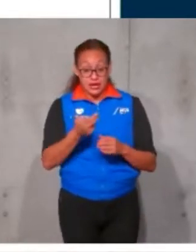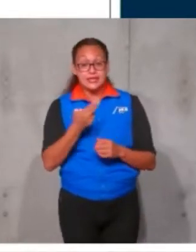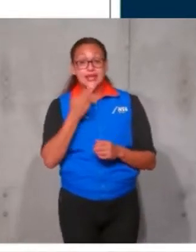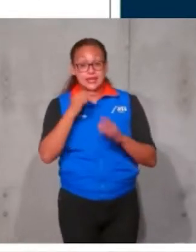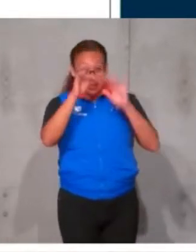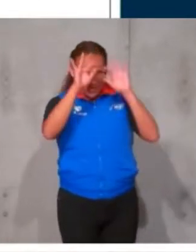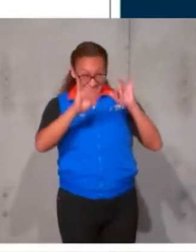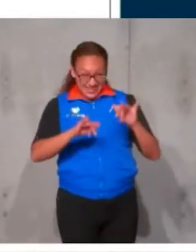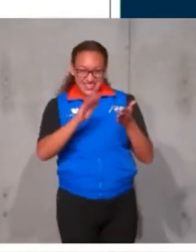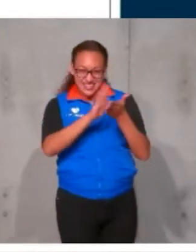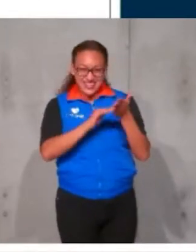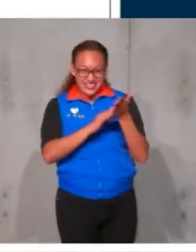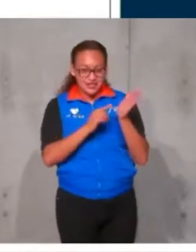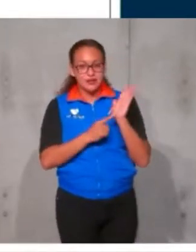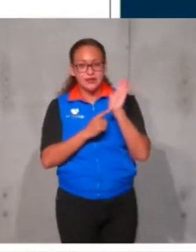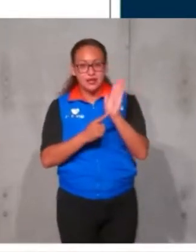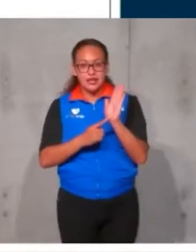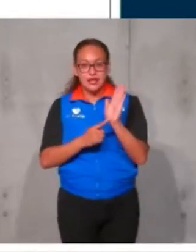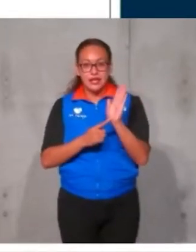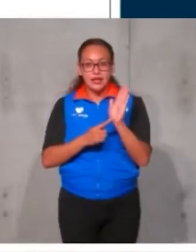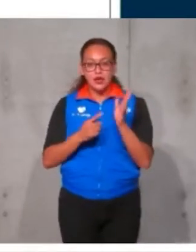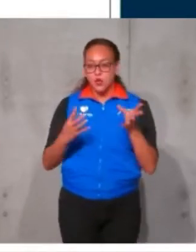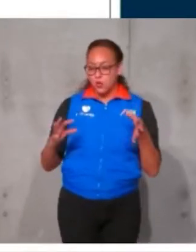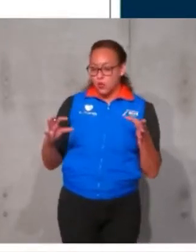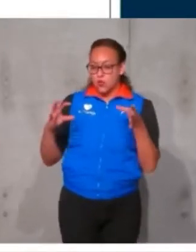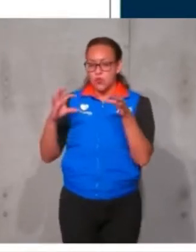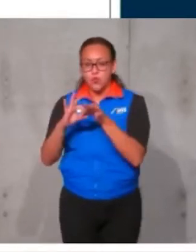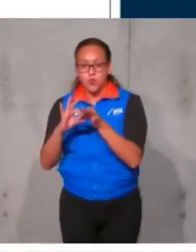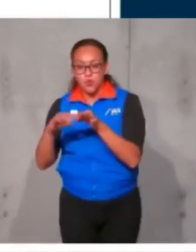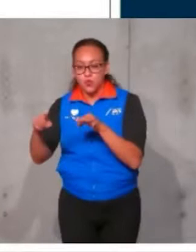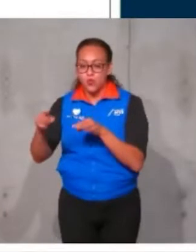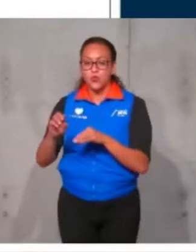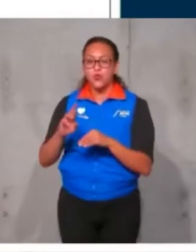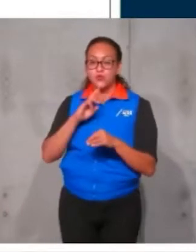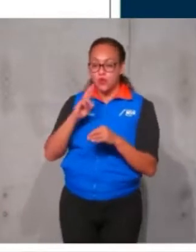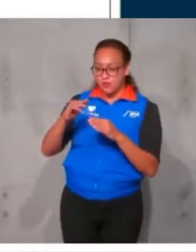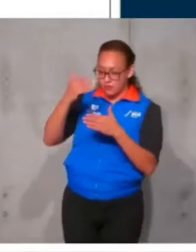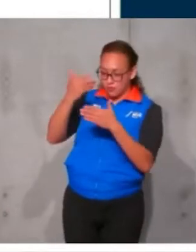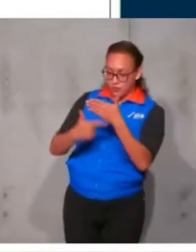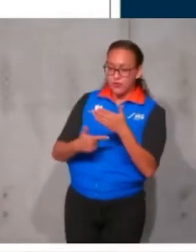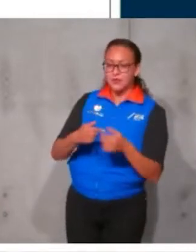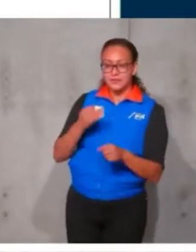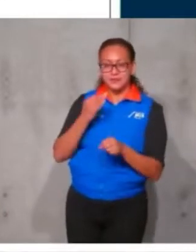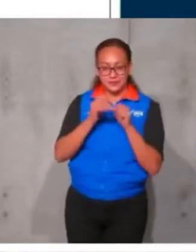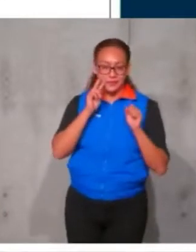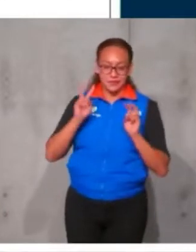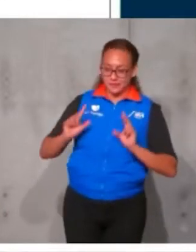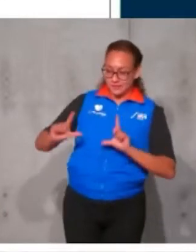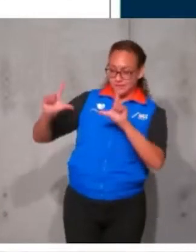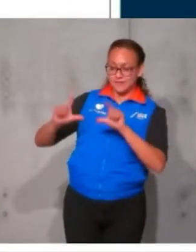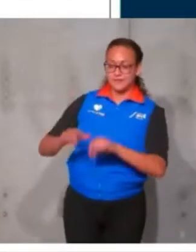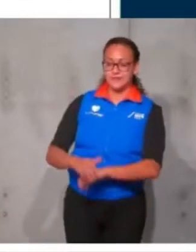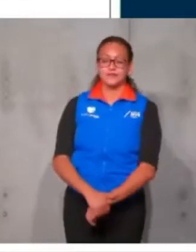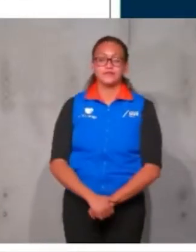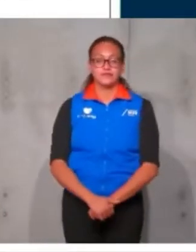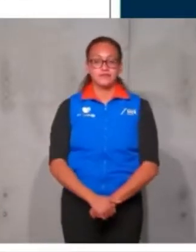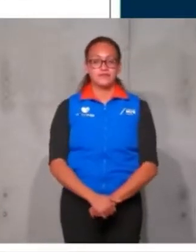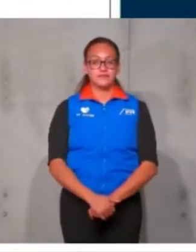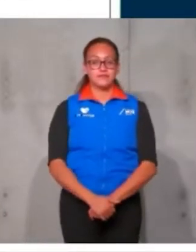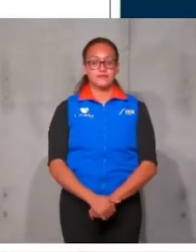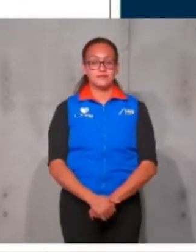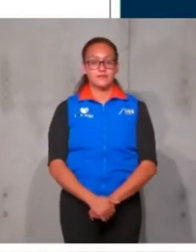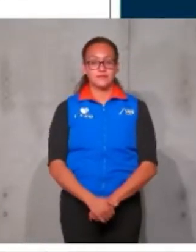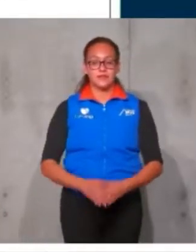Esta herramienta, pues, se integra dentro de los informes de sostenibilidad. Vamos a ver la siguiente lámina, por